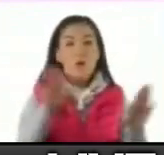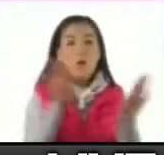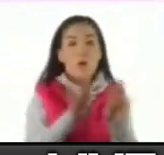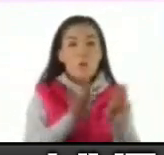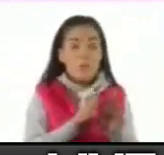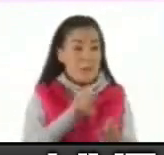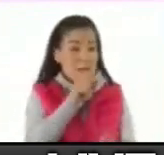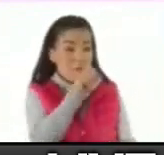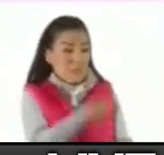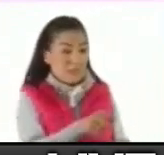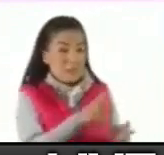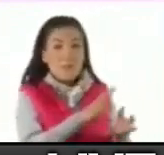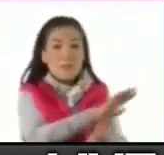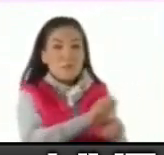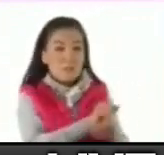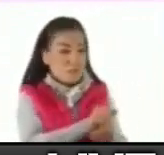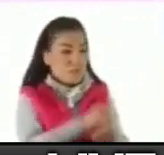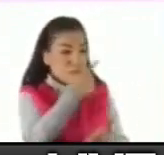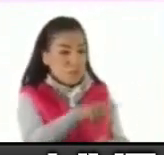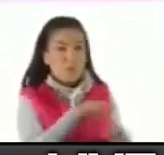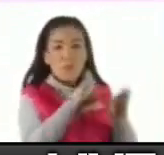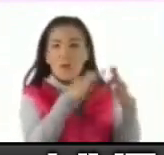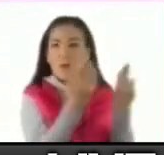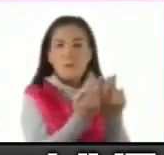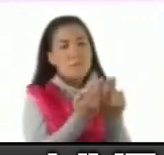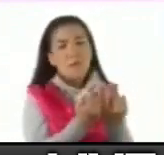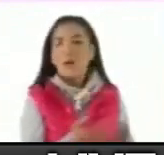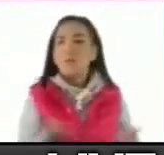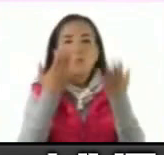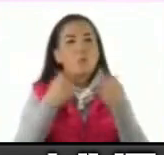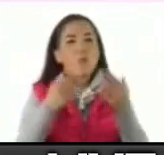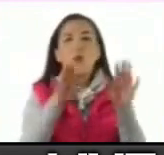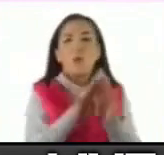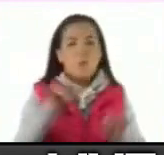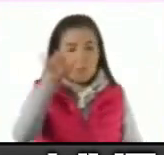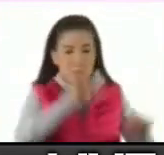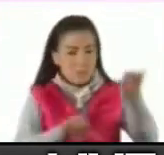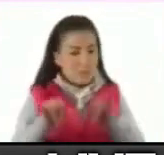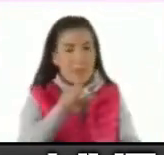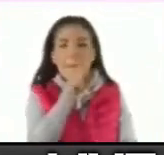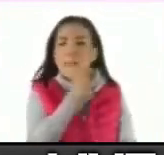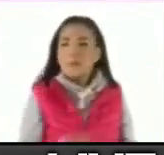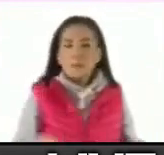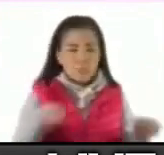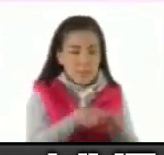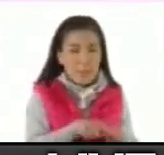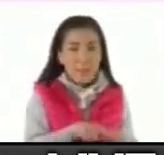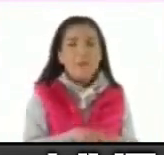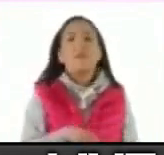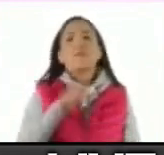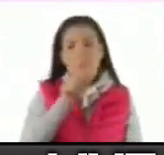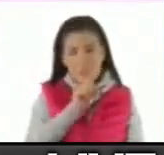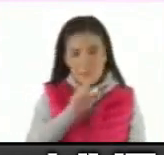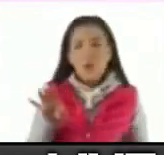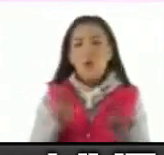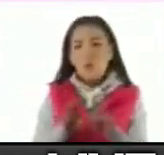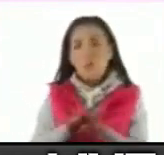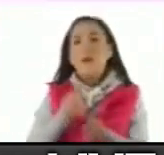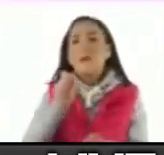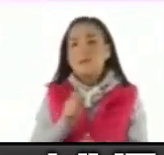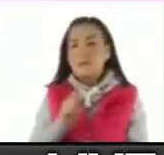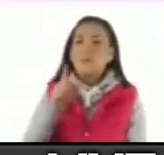modifican la estructura de la materia. Es decir, no cambia su composición química, pero sí la forma o estado de